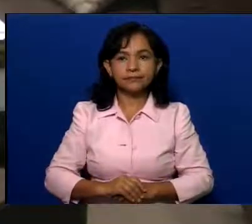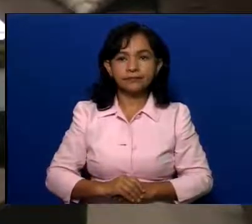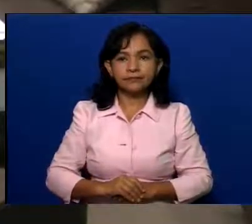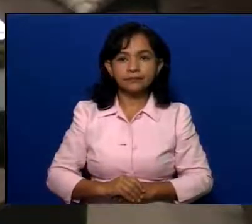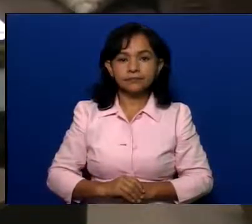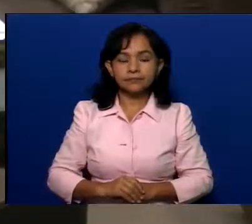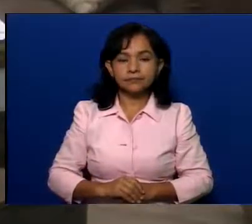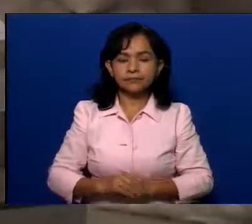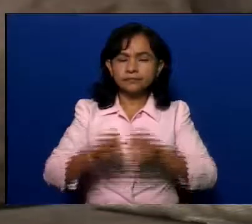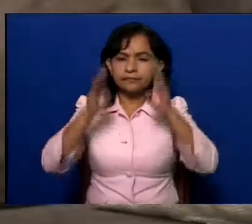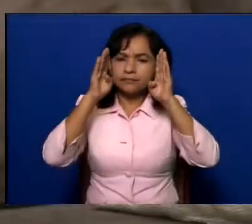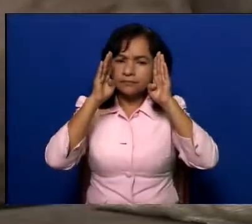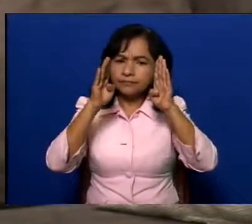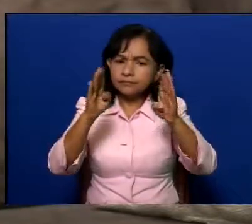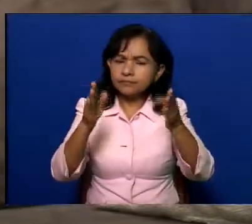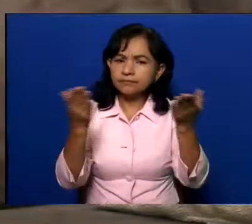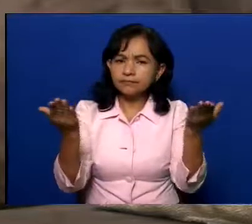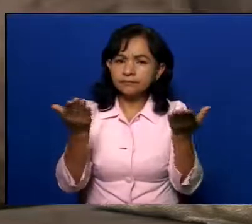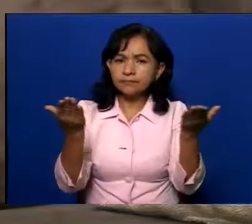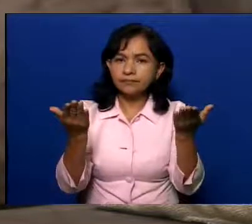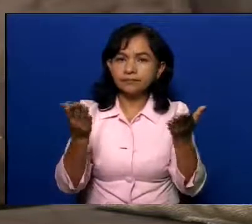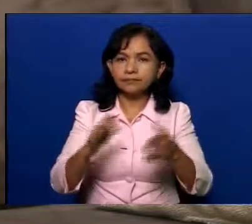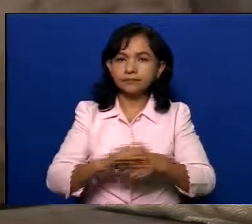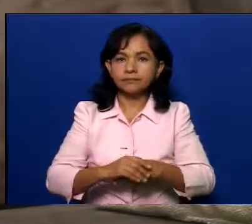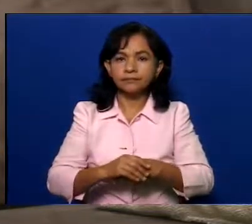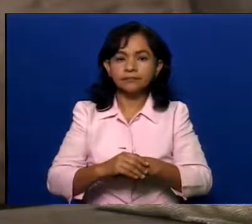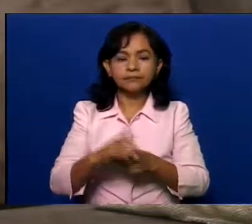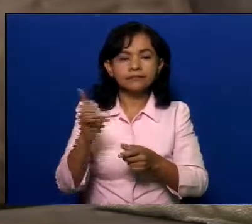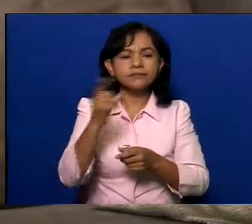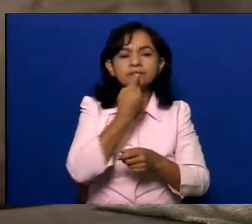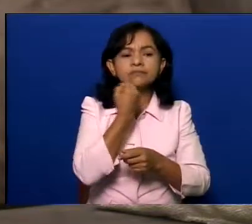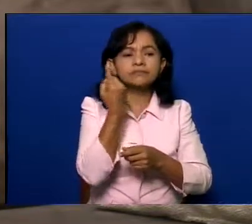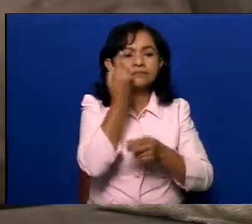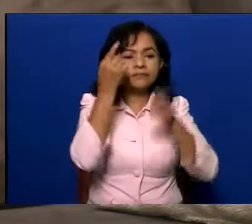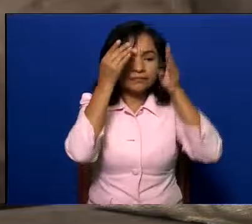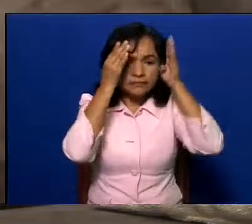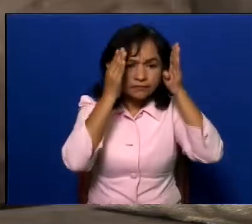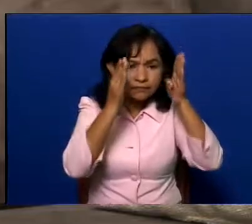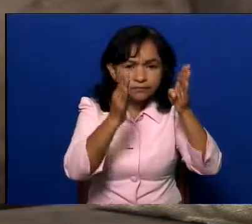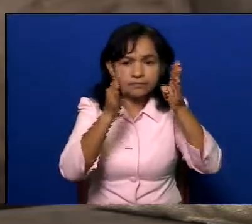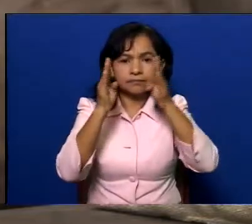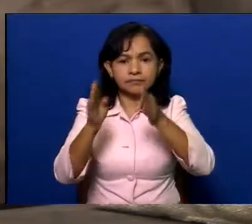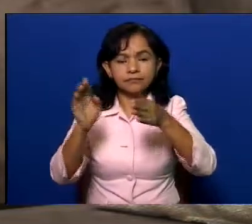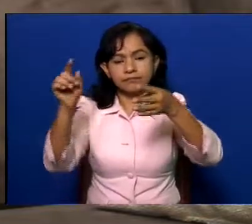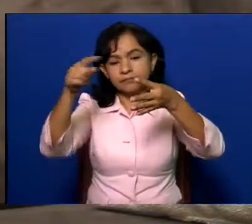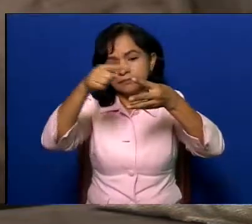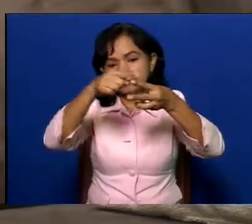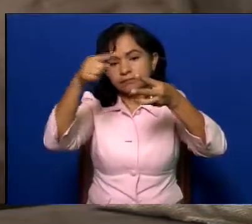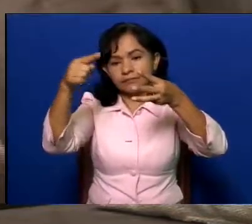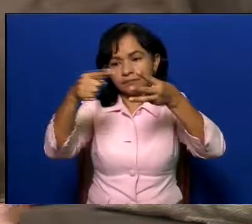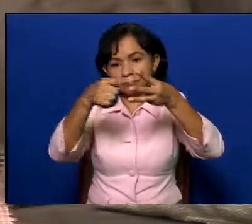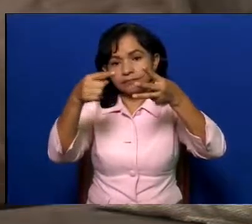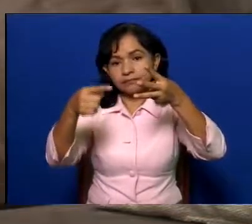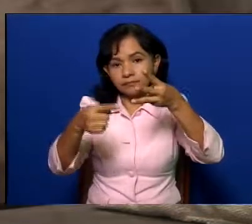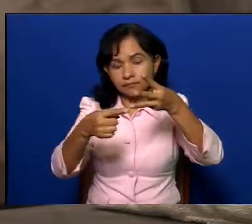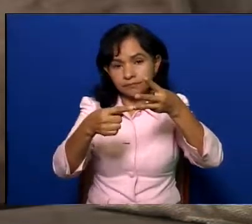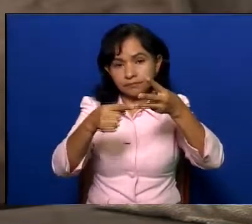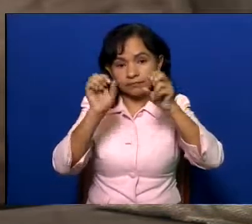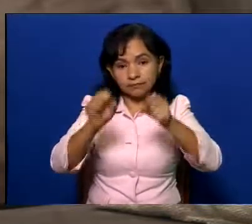podamos nosotros y que tenemos programas para eso. Hay unos que son tan silenciosos que ni nos damos cuenta hasta